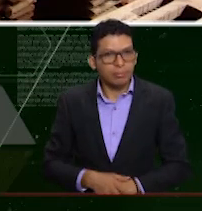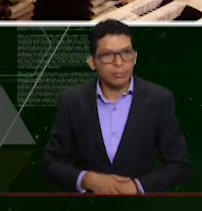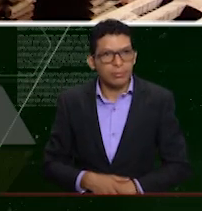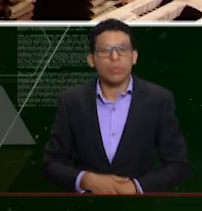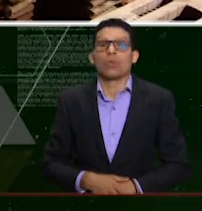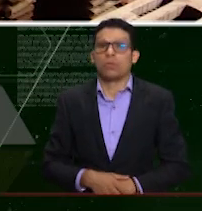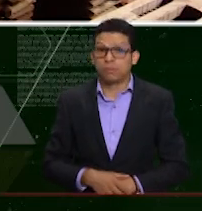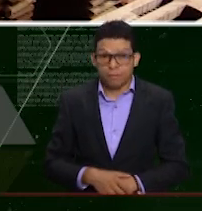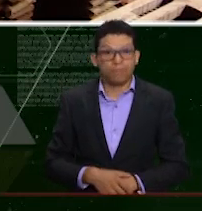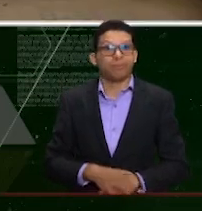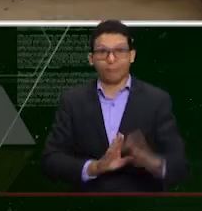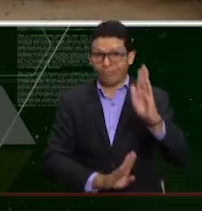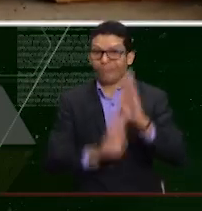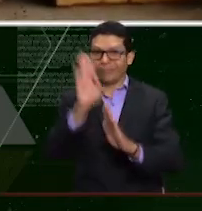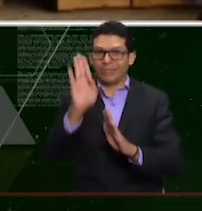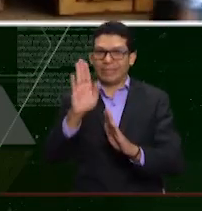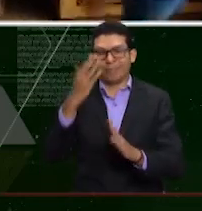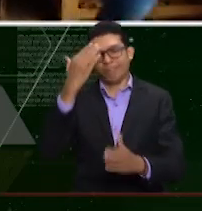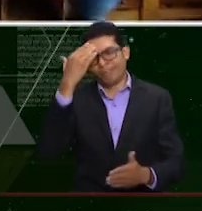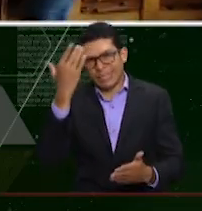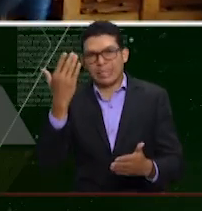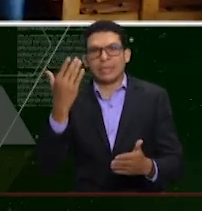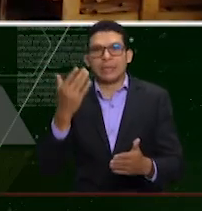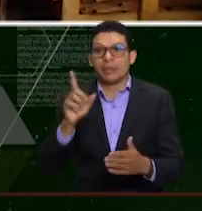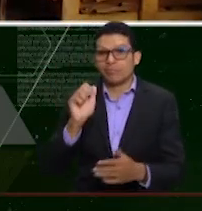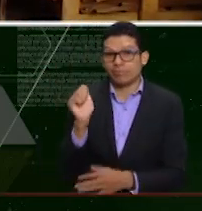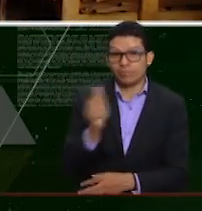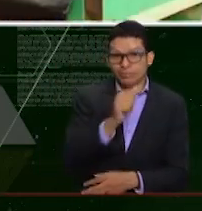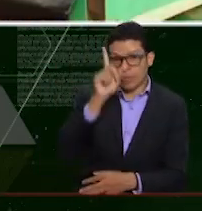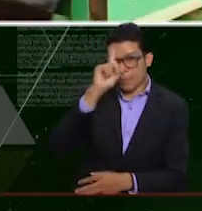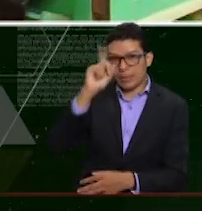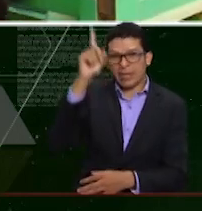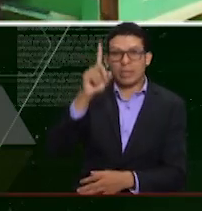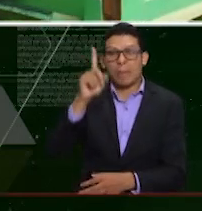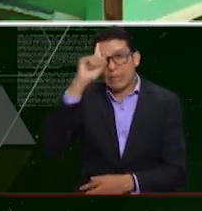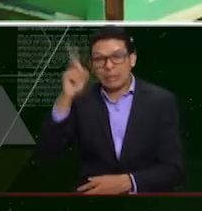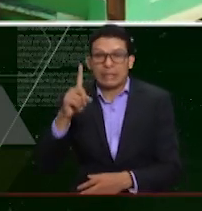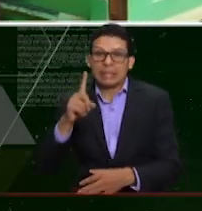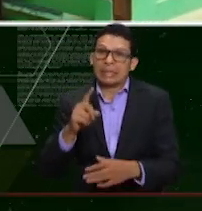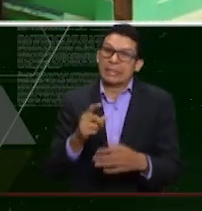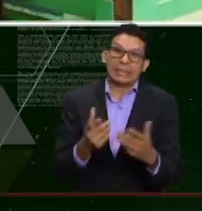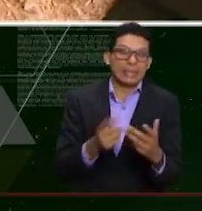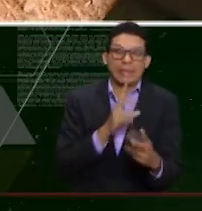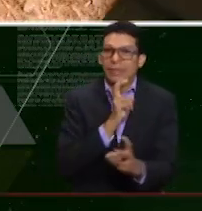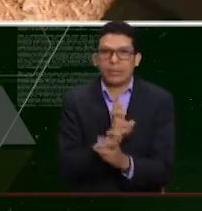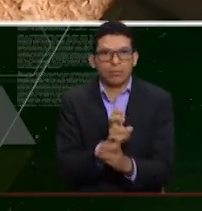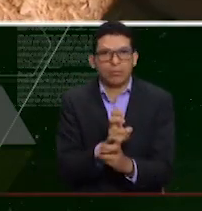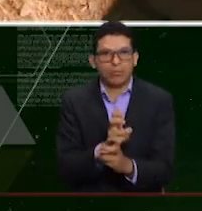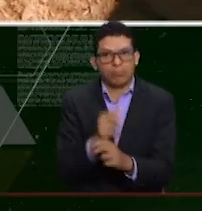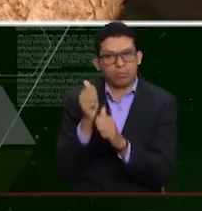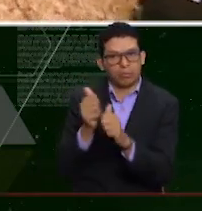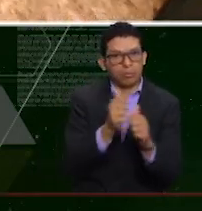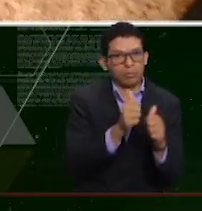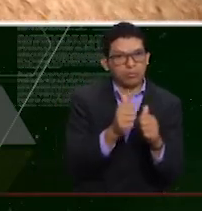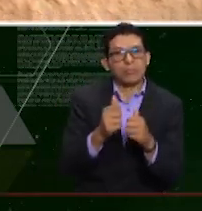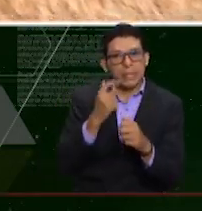muchos frutos, aunque sabemos que los mismos madereros dicen no, la madera está muy escasa, pero ellos mismos nos piden a nosotros